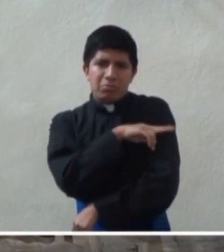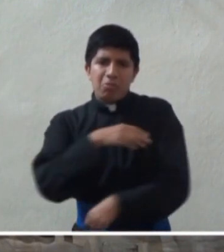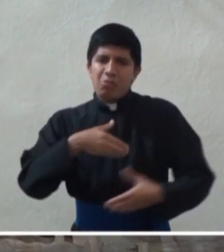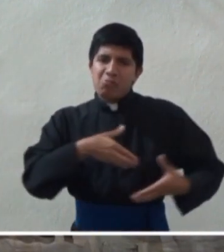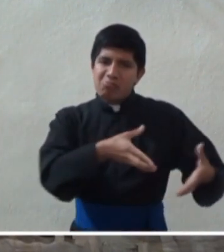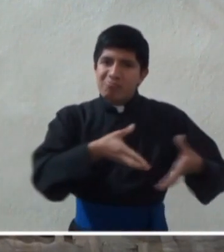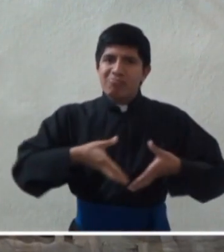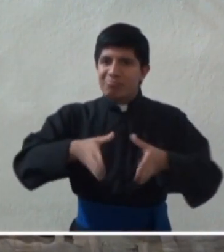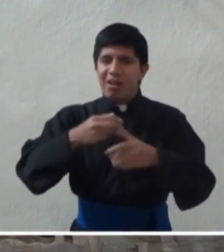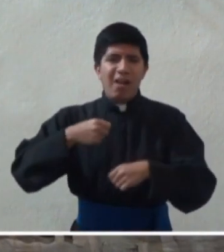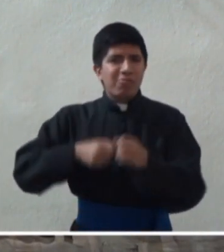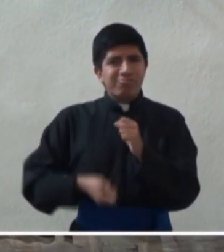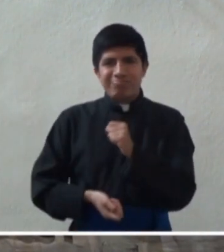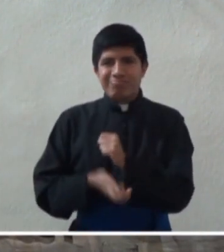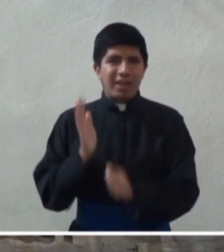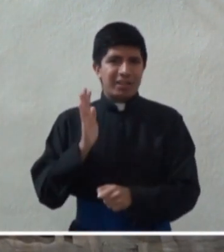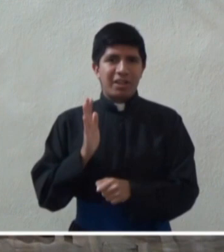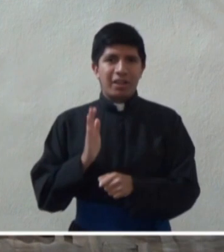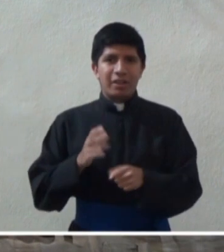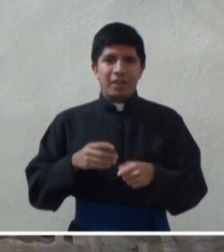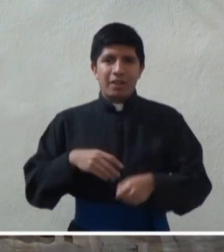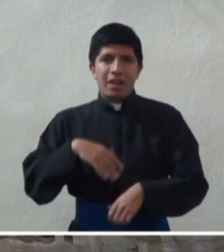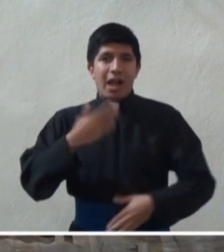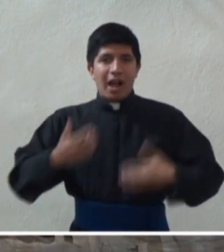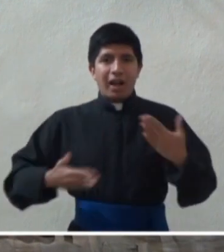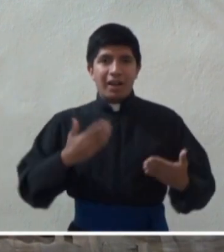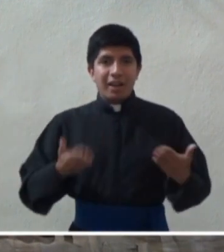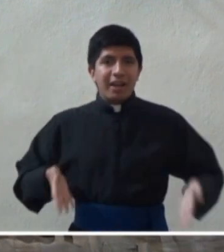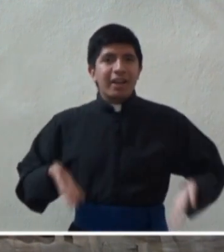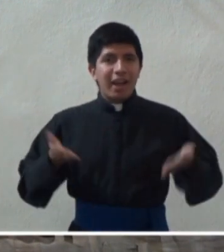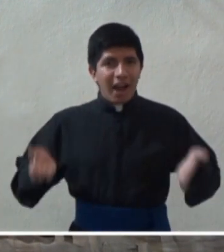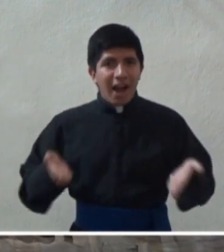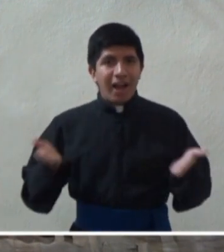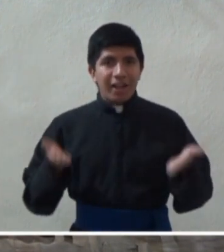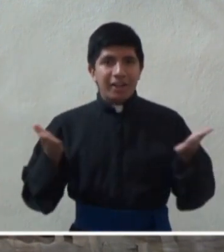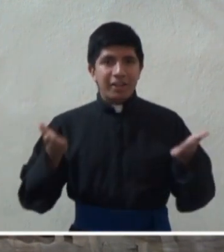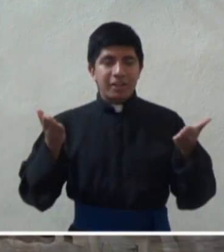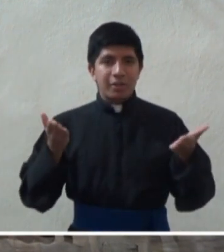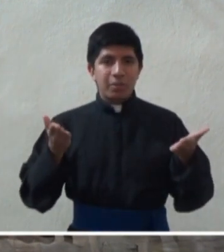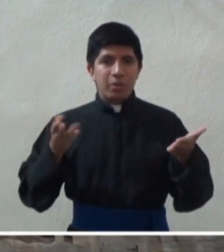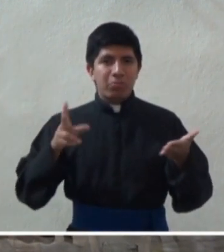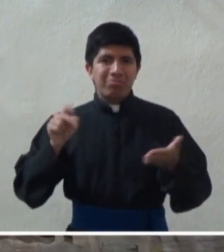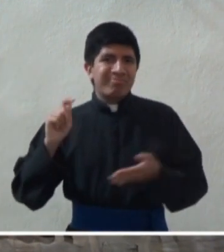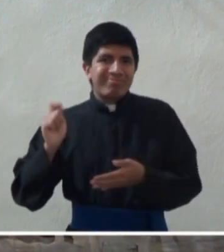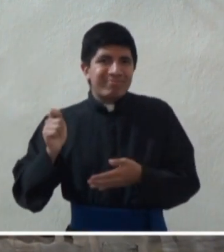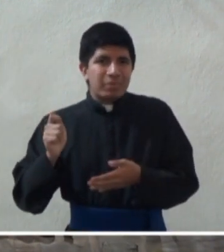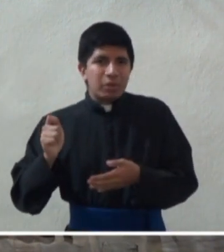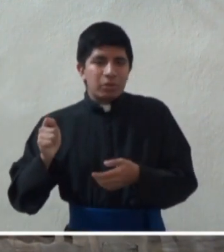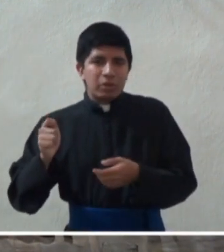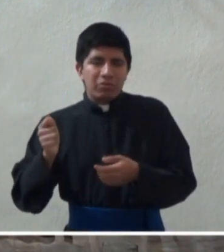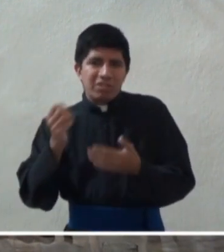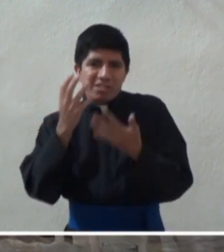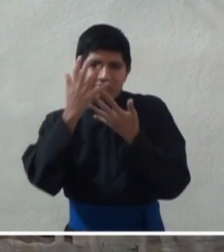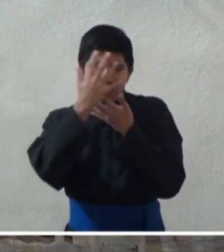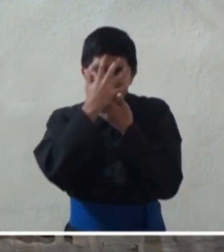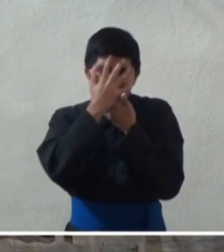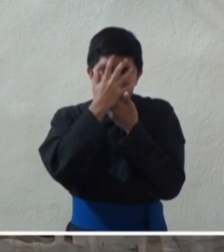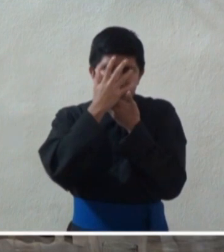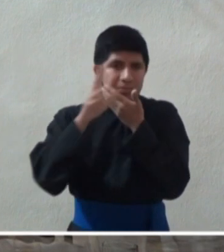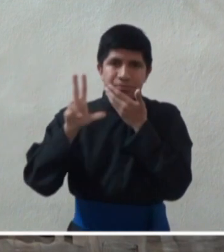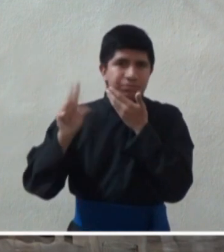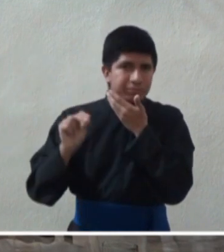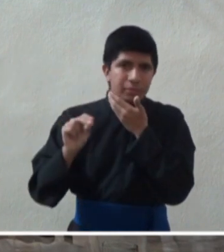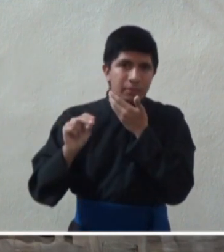sonrisa, con alegría, con entusiasmo, no significa que no vaya a haber momentos difíciles.